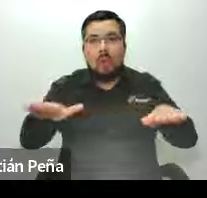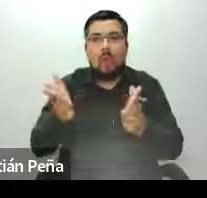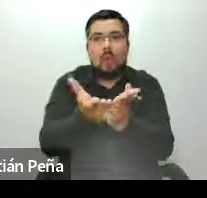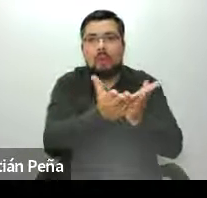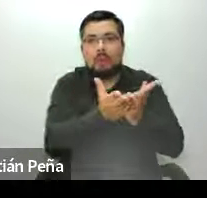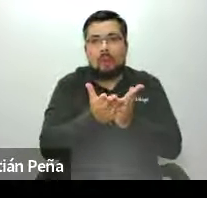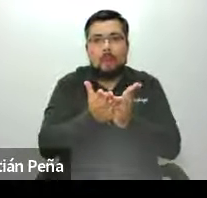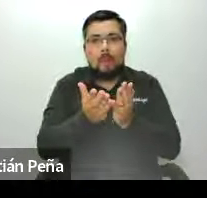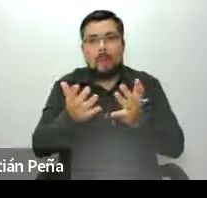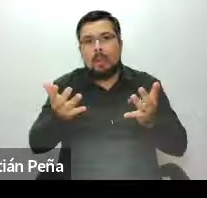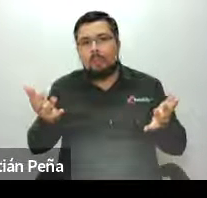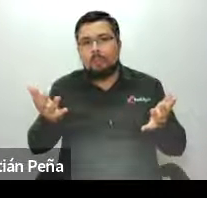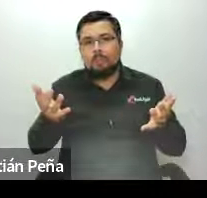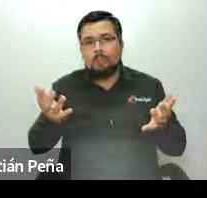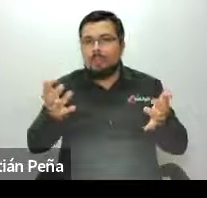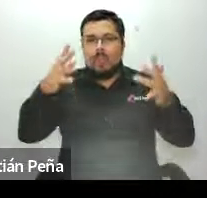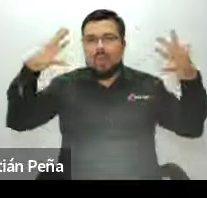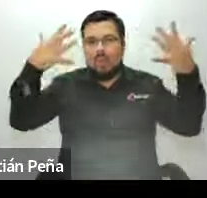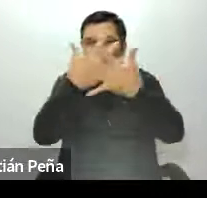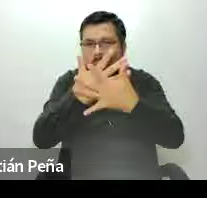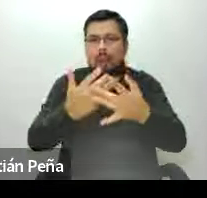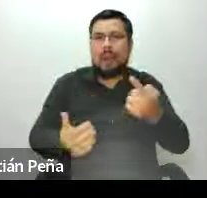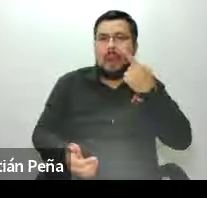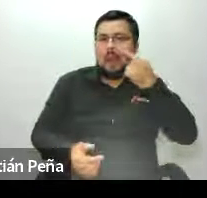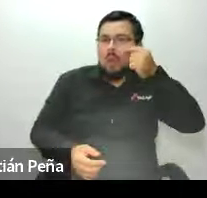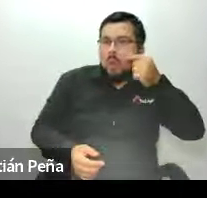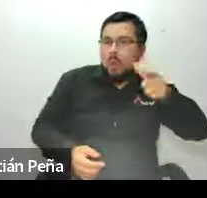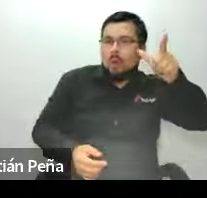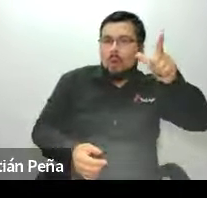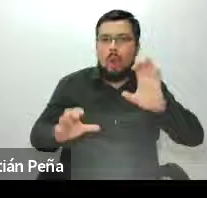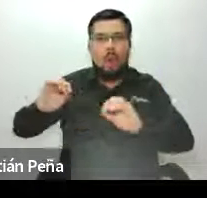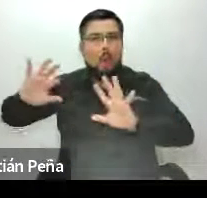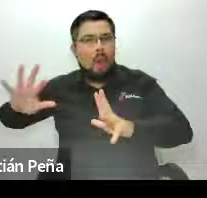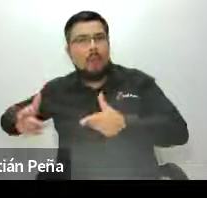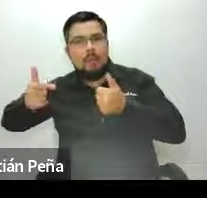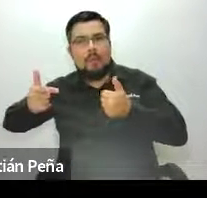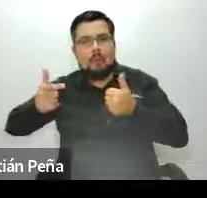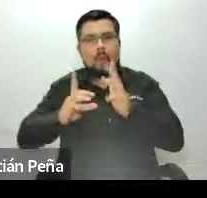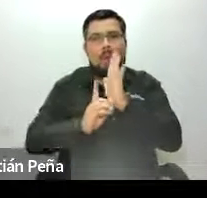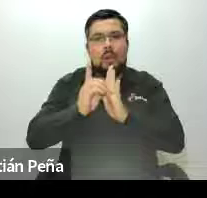el conocimiento es la habilidad o el desarrollo cognitivo. Y ahí también